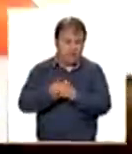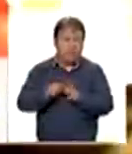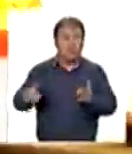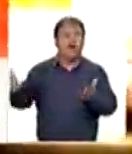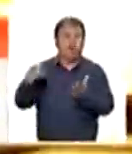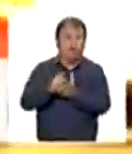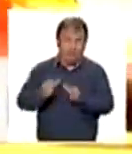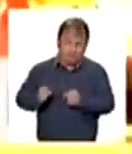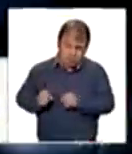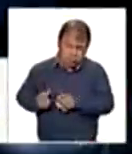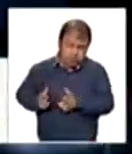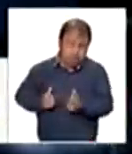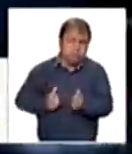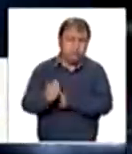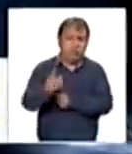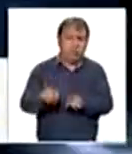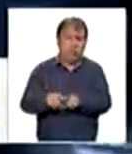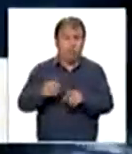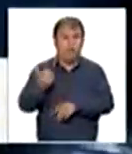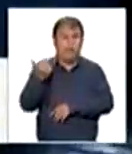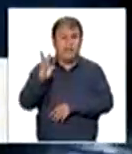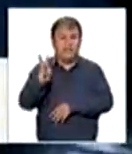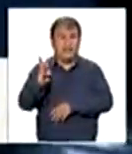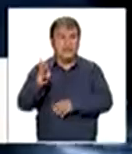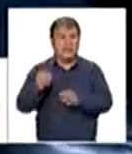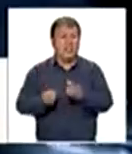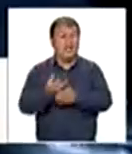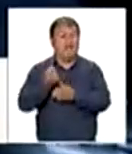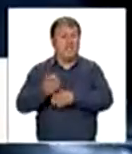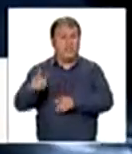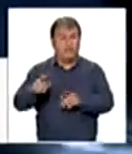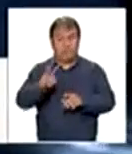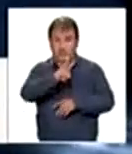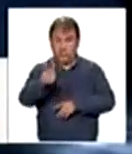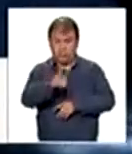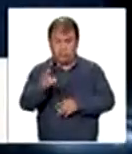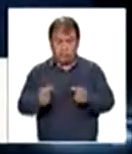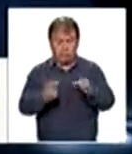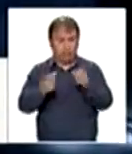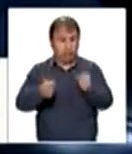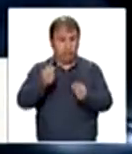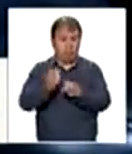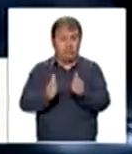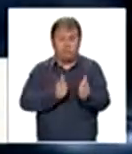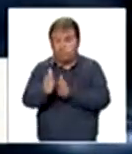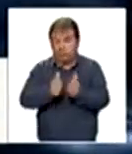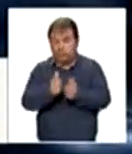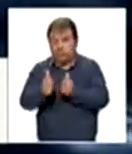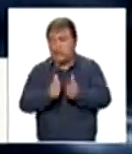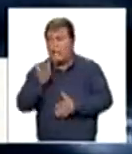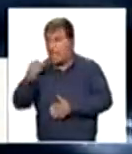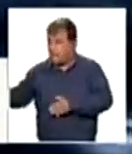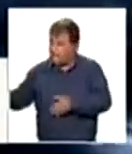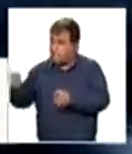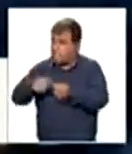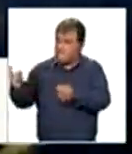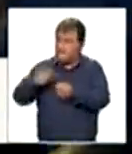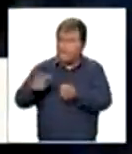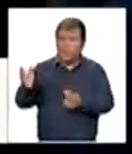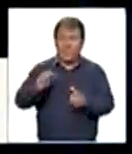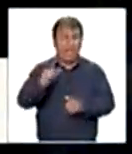nueva carrera. Cuadra 16 de la avenida Arequipa y estas dos custers ya están compitiendo por pasajeros. La azul